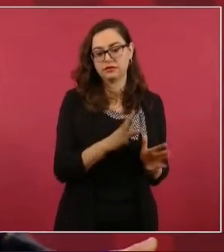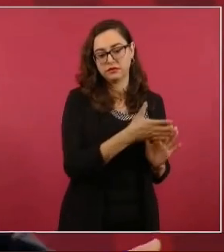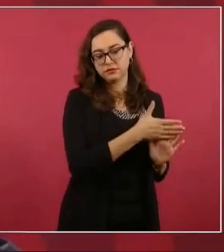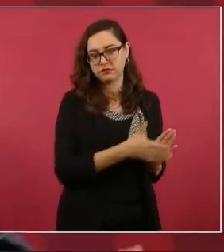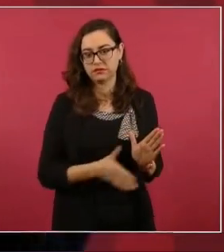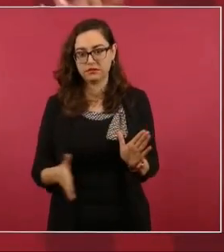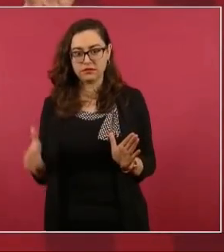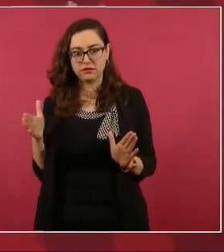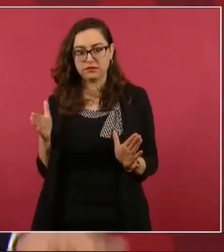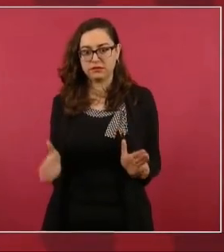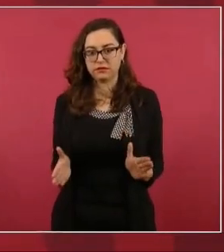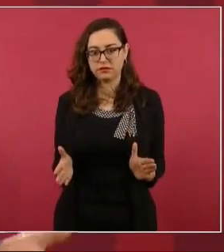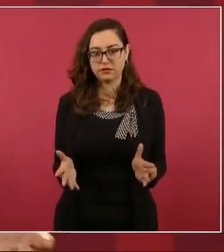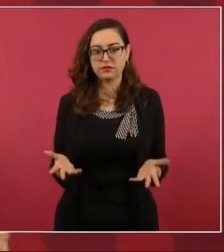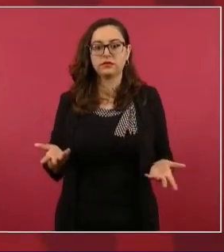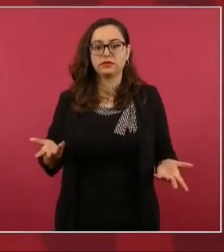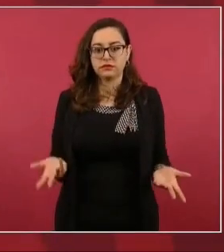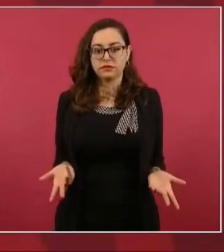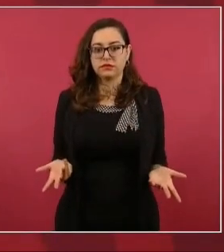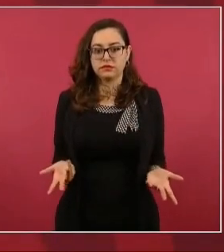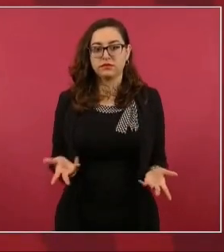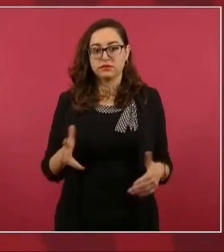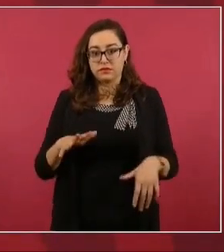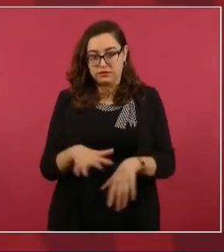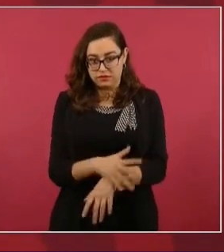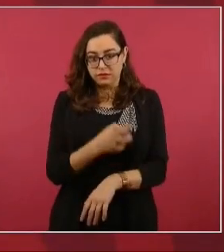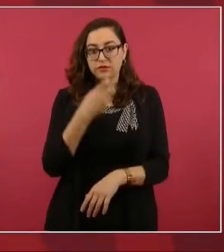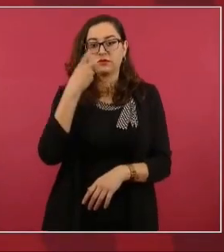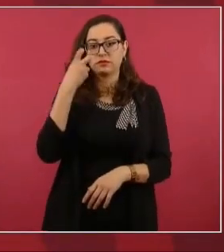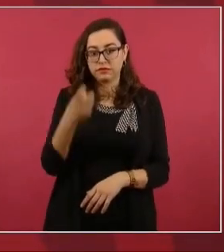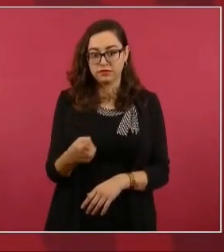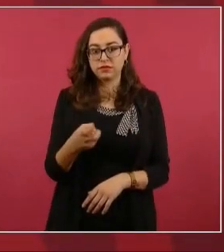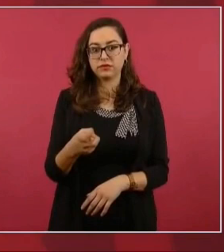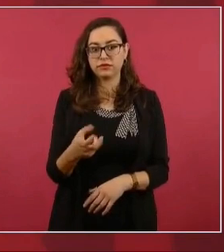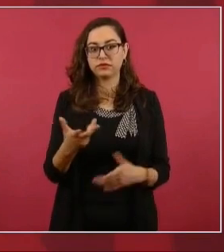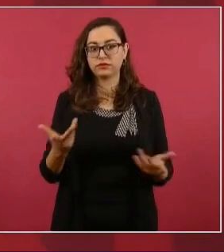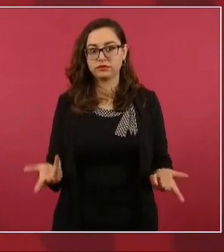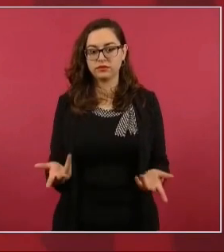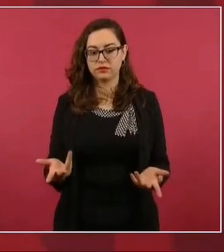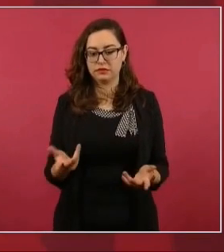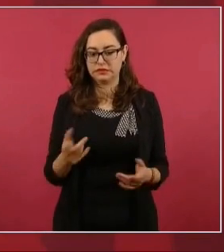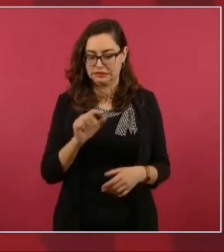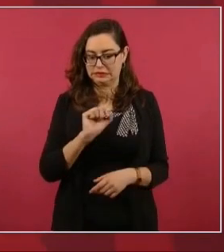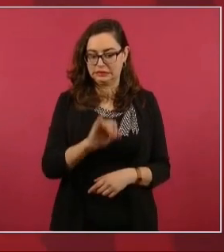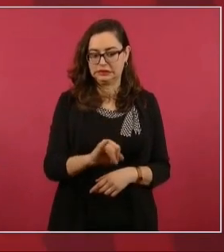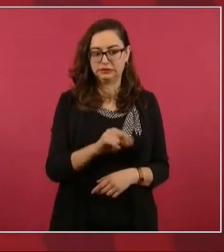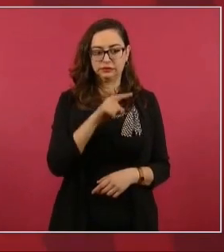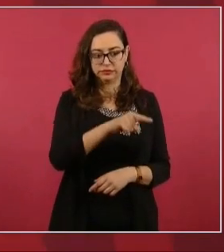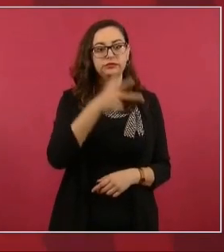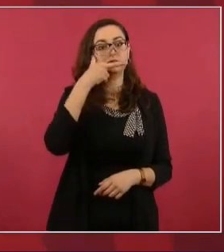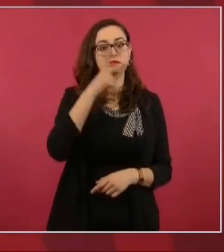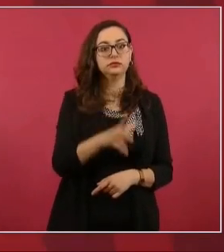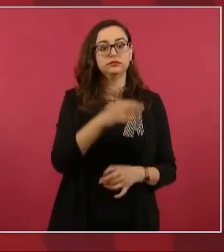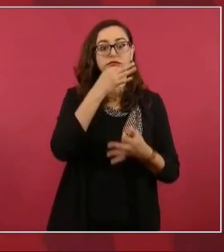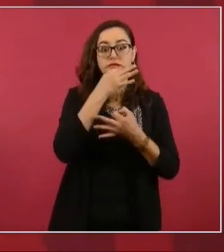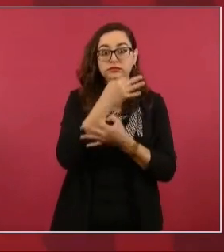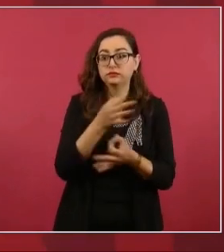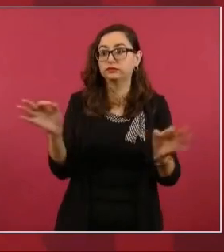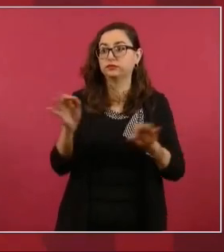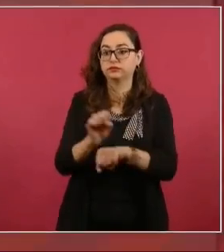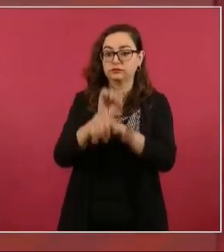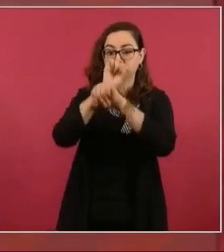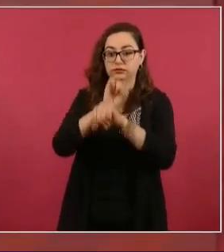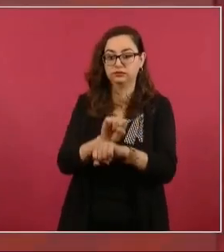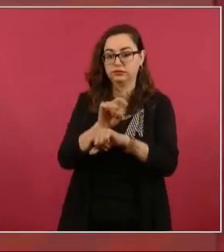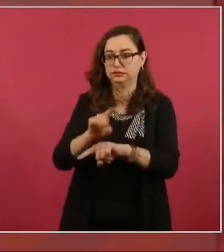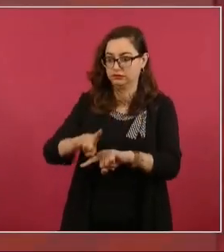era importante el planteamiento, la proclamación de la abolición de la esclavitud de Hidalgo, y por eso también el